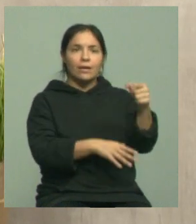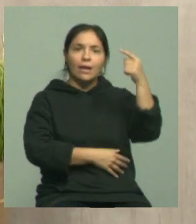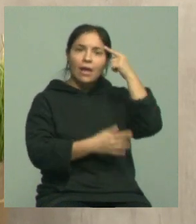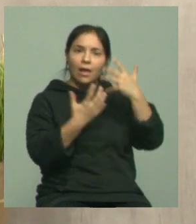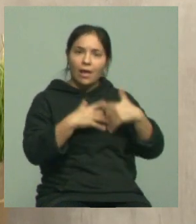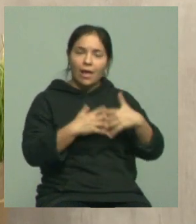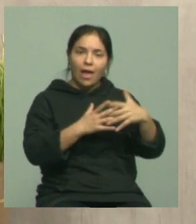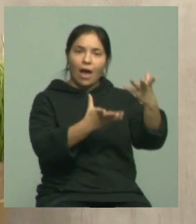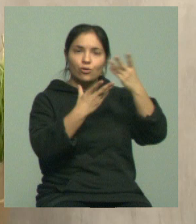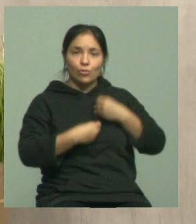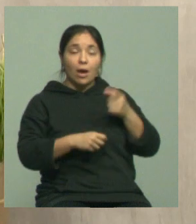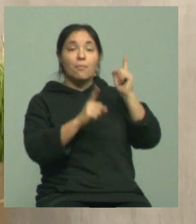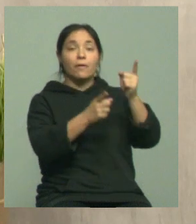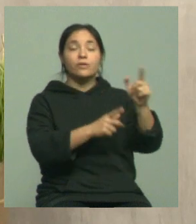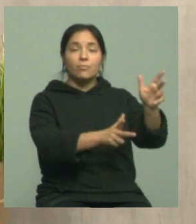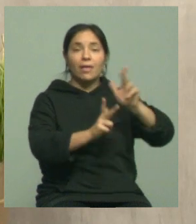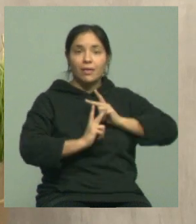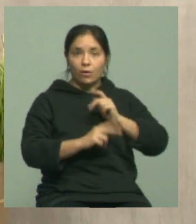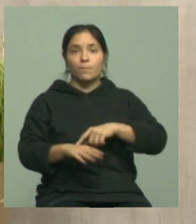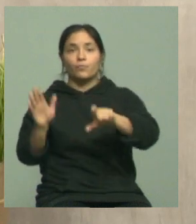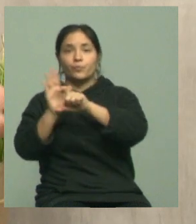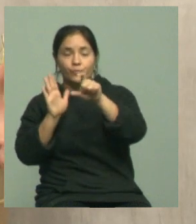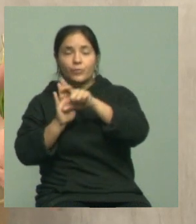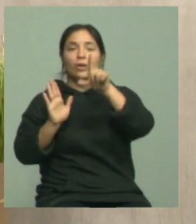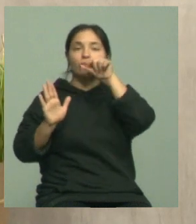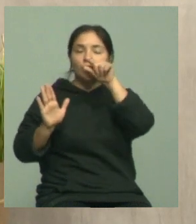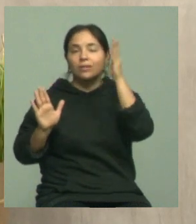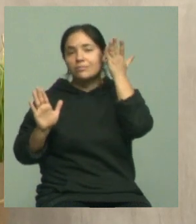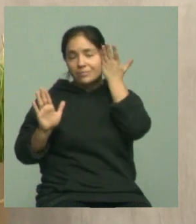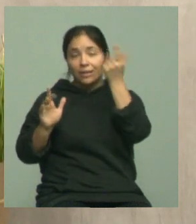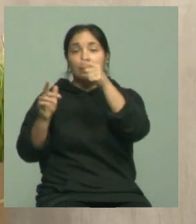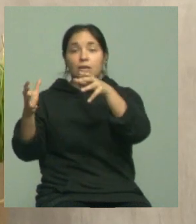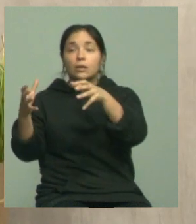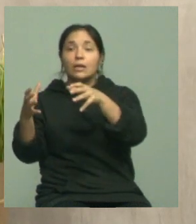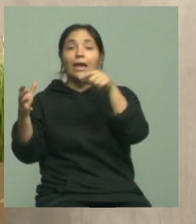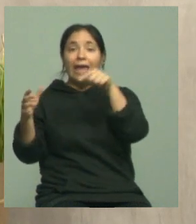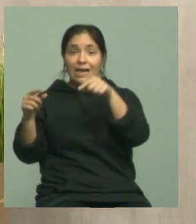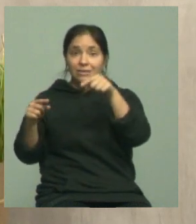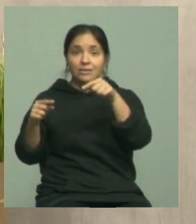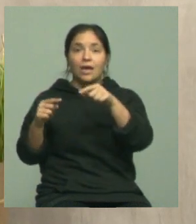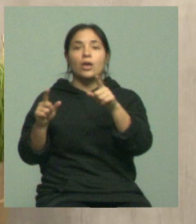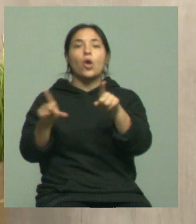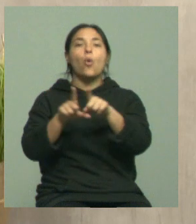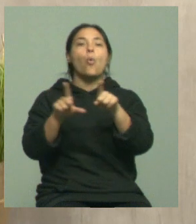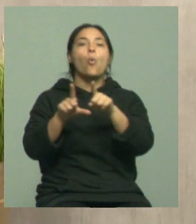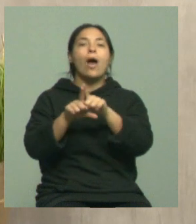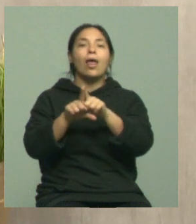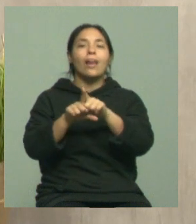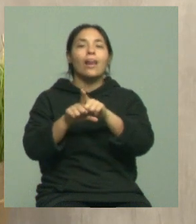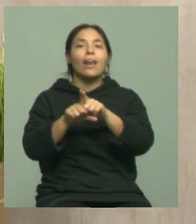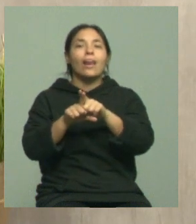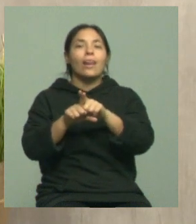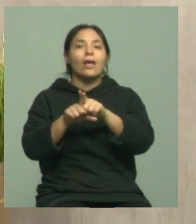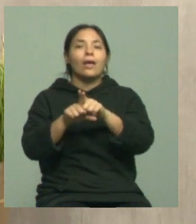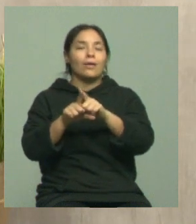pensar. Esta profesora me dijo, las redes sociales, entre otras cosas, ¿no? Pero con su lógica del algoritmo que te pone enfrente solo